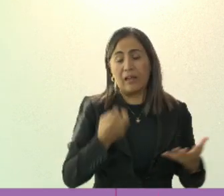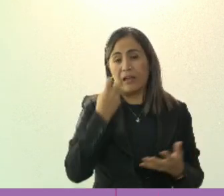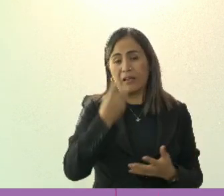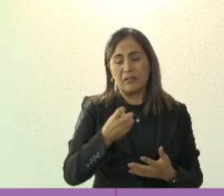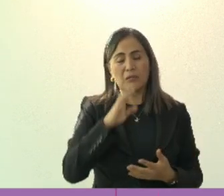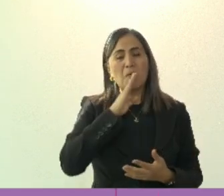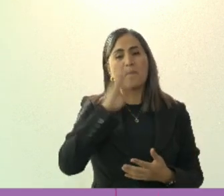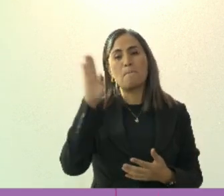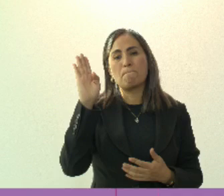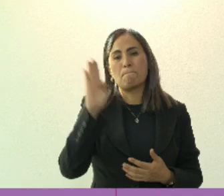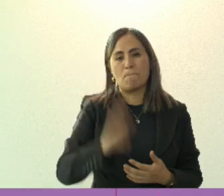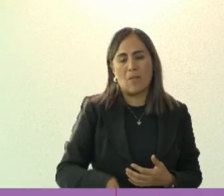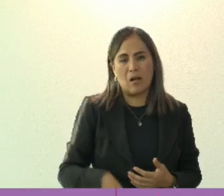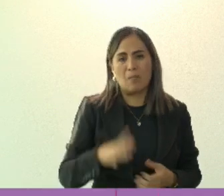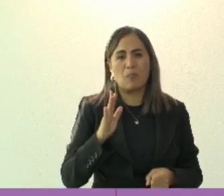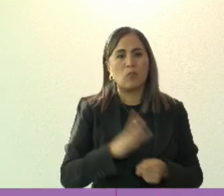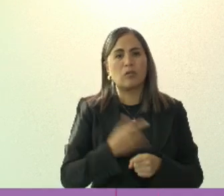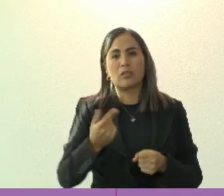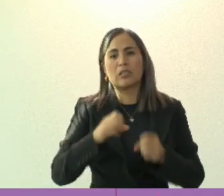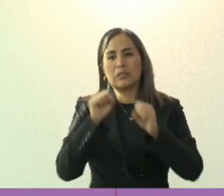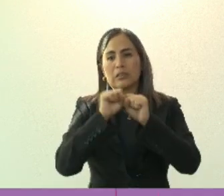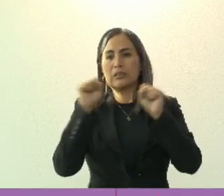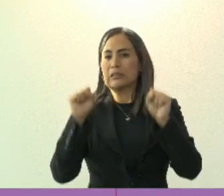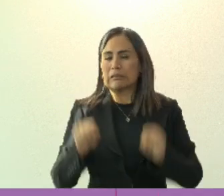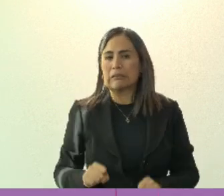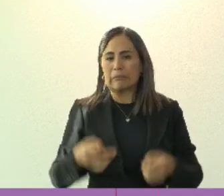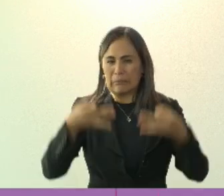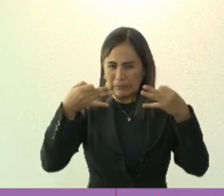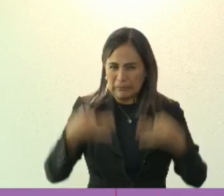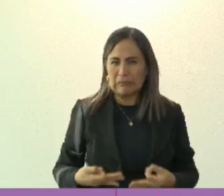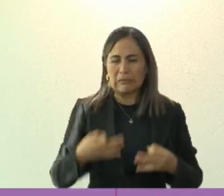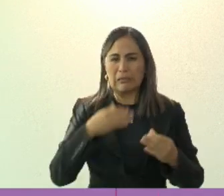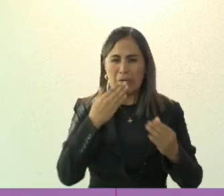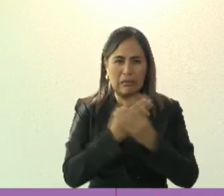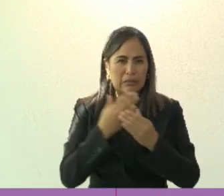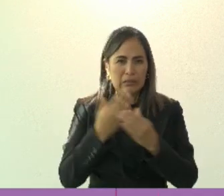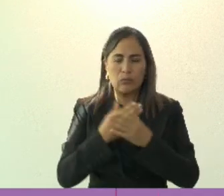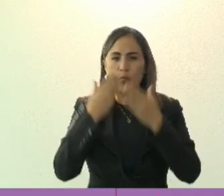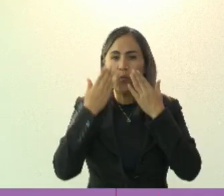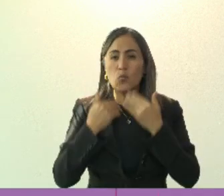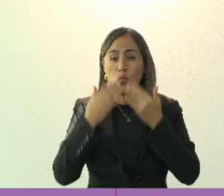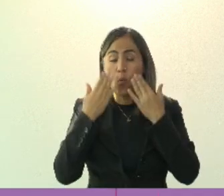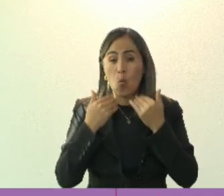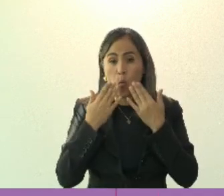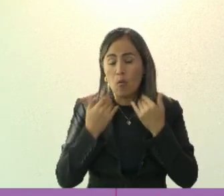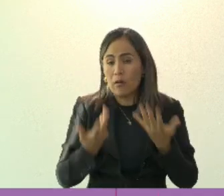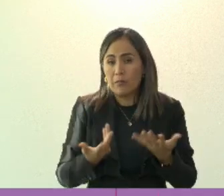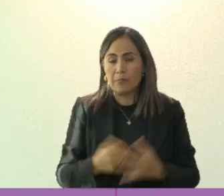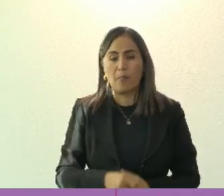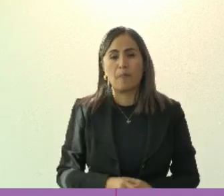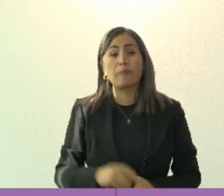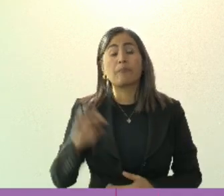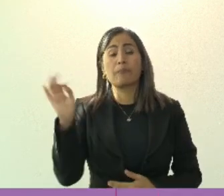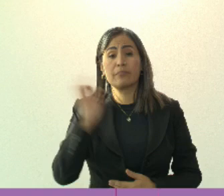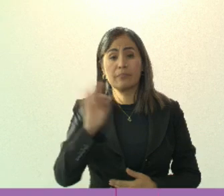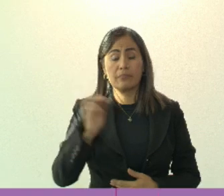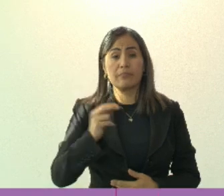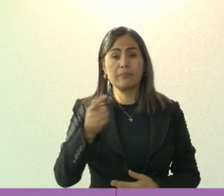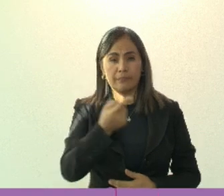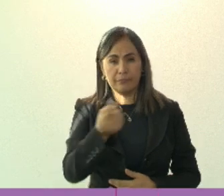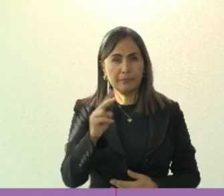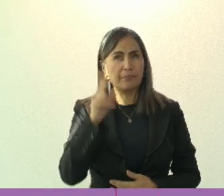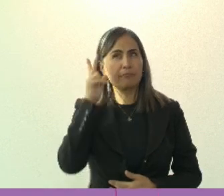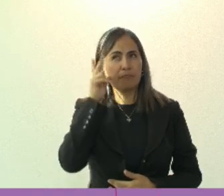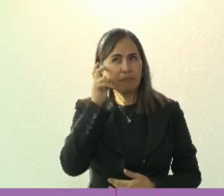no contar con un buen sistema de archivos y espero que al comentar estas maldiciones haya quedado clara